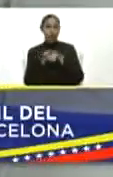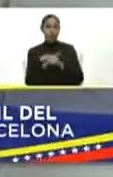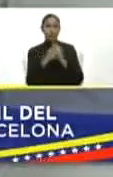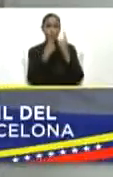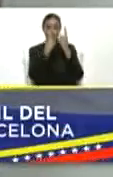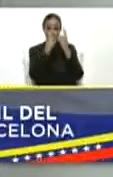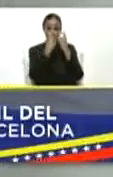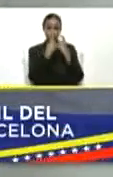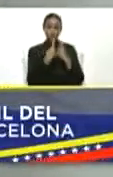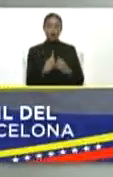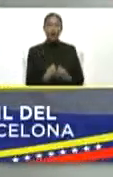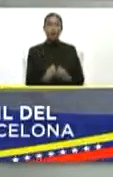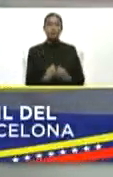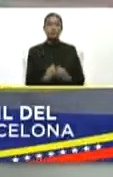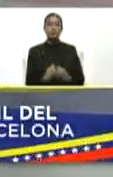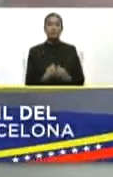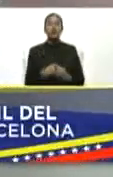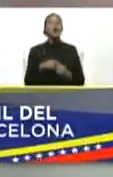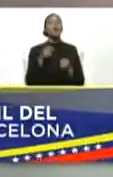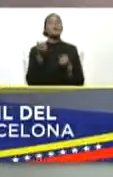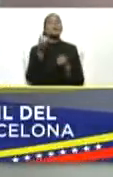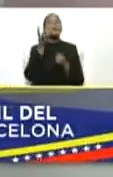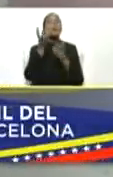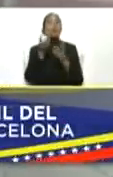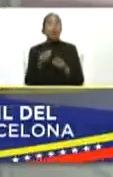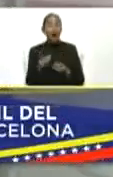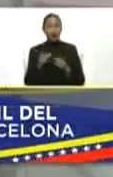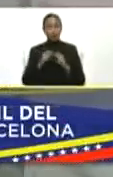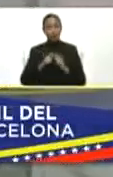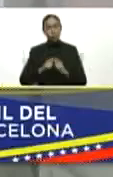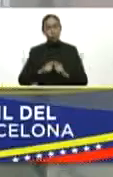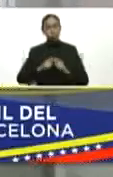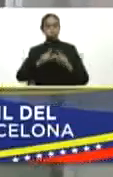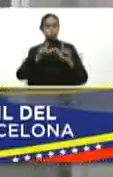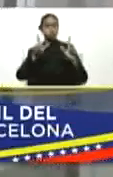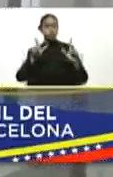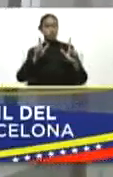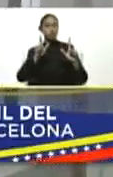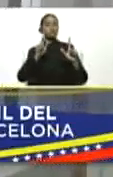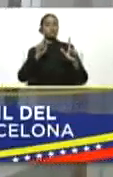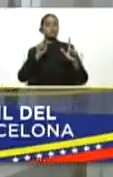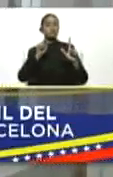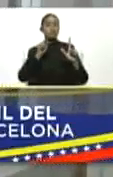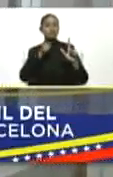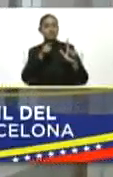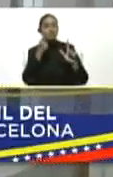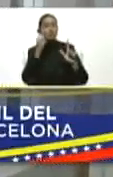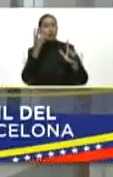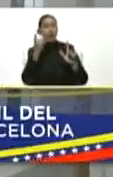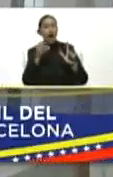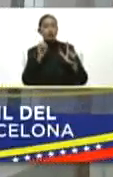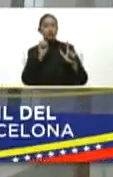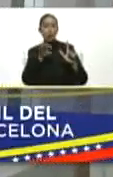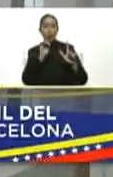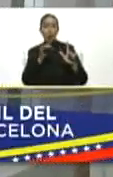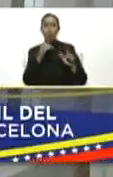uterinas. ¿Cuánto tiene de dilatación? Perfectamente. Si necesita ayuda,